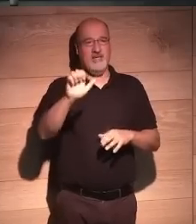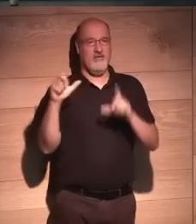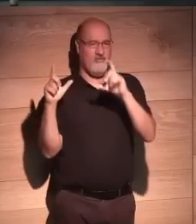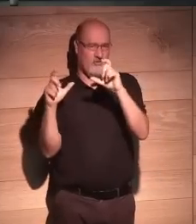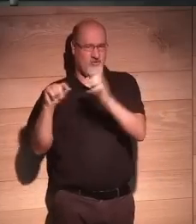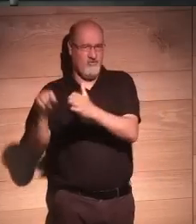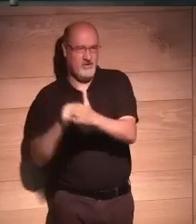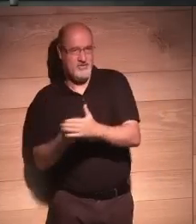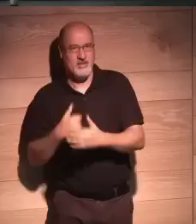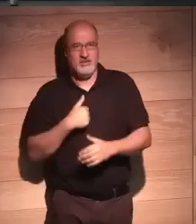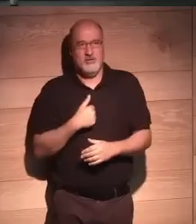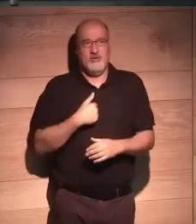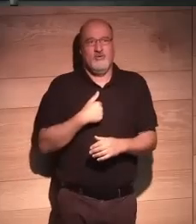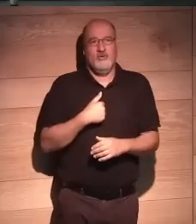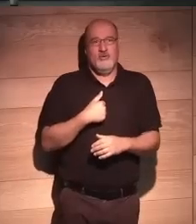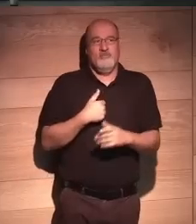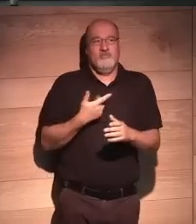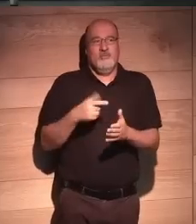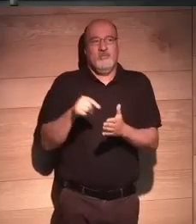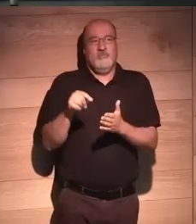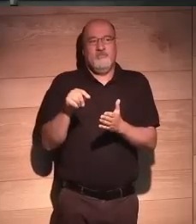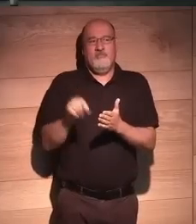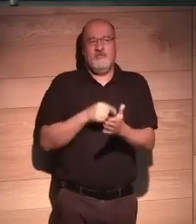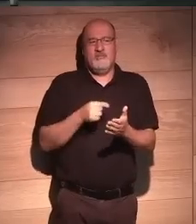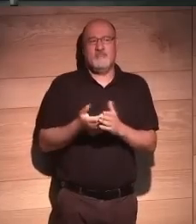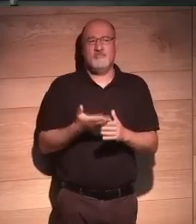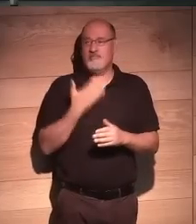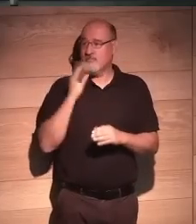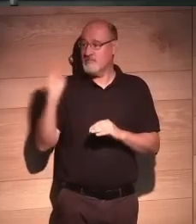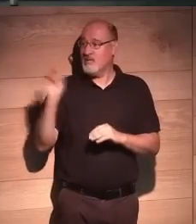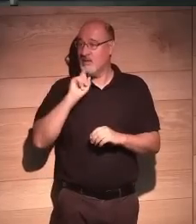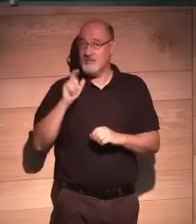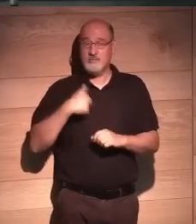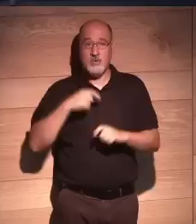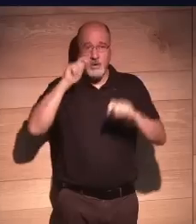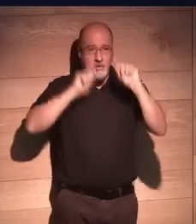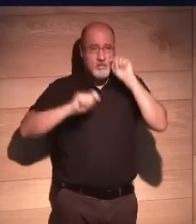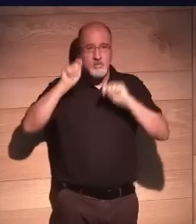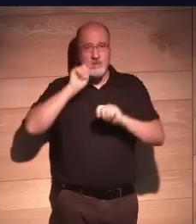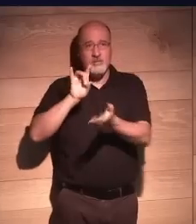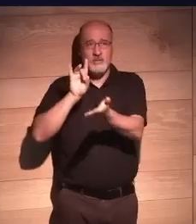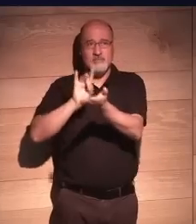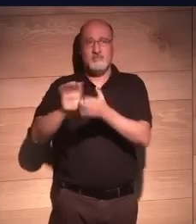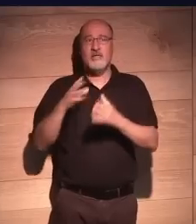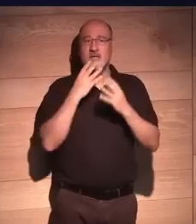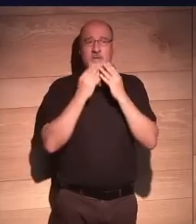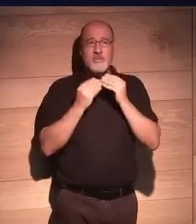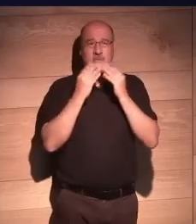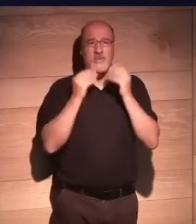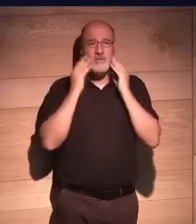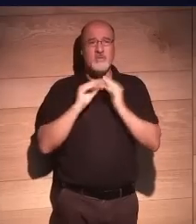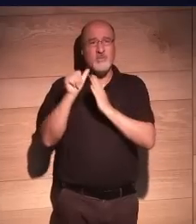fotos que firmaba, esa es la verdad. Yo firmaba más que fotos. Y le decía: oye, yo es que lloré a lágrima viva cuando echasteis al tío de las barbitas